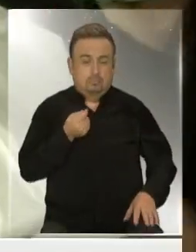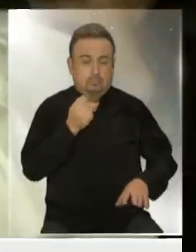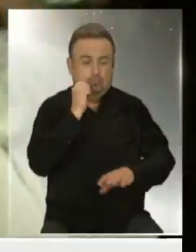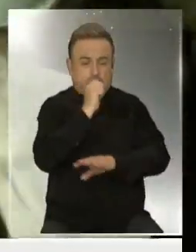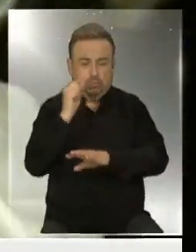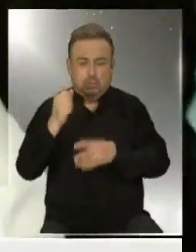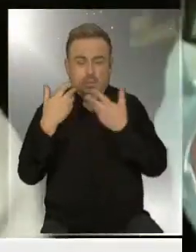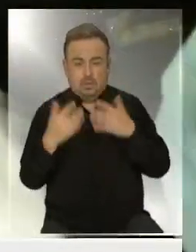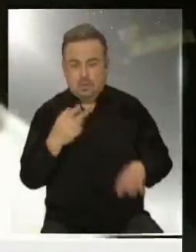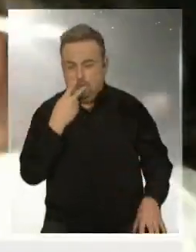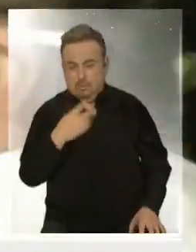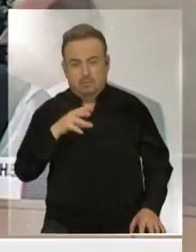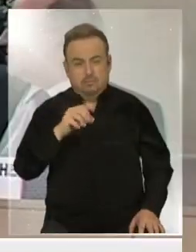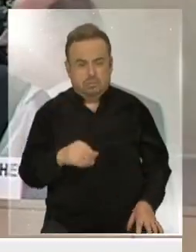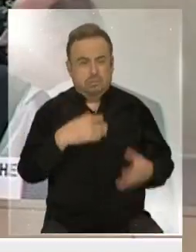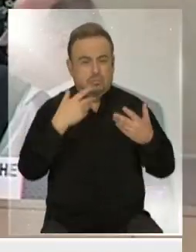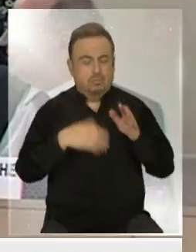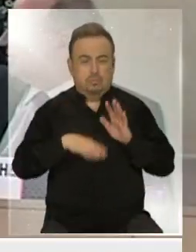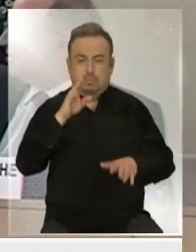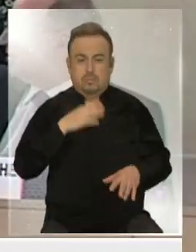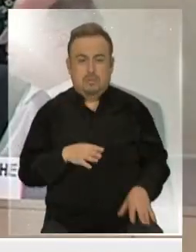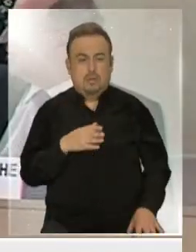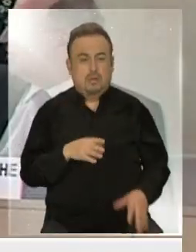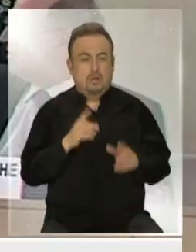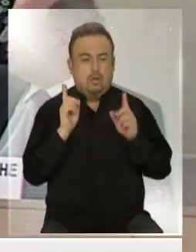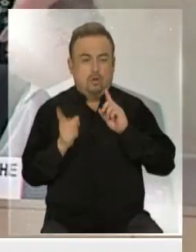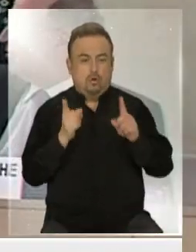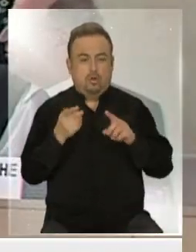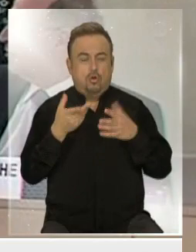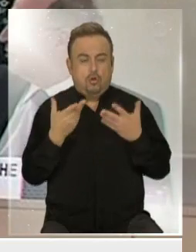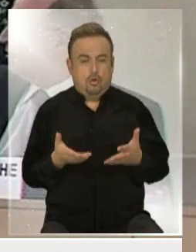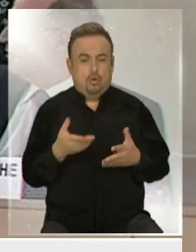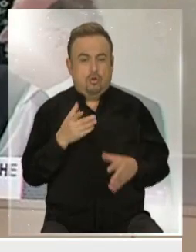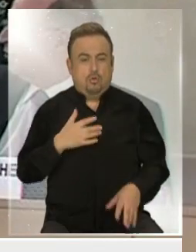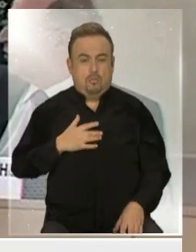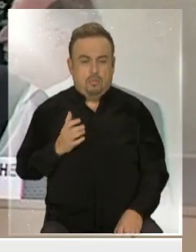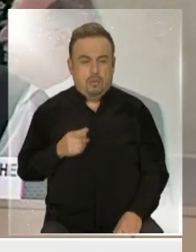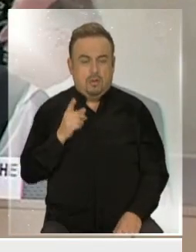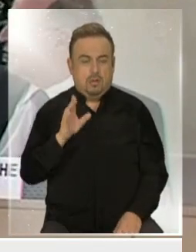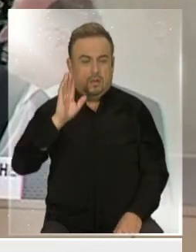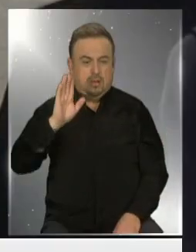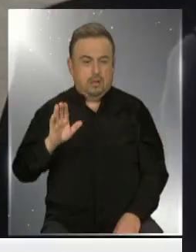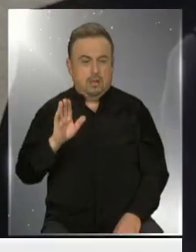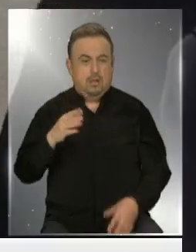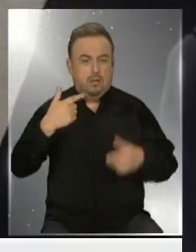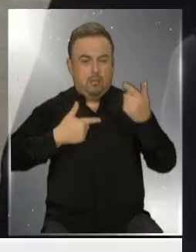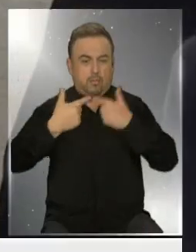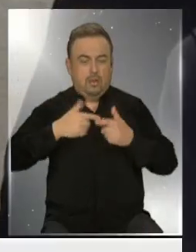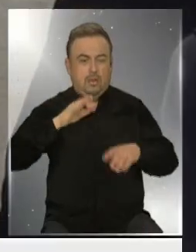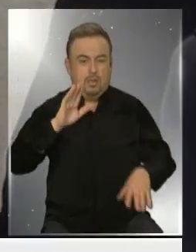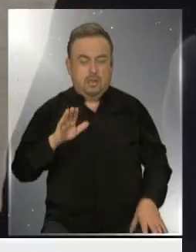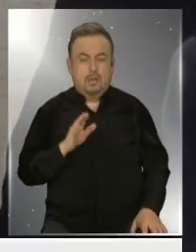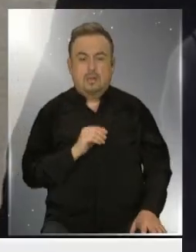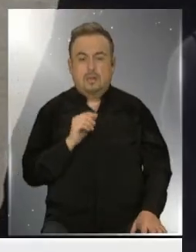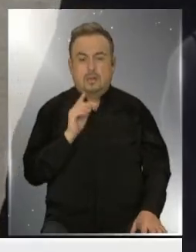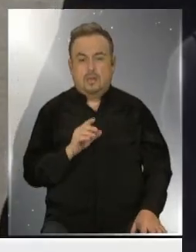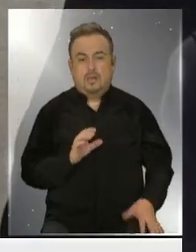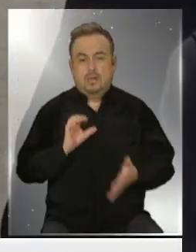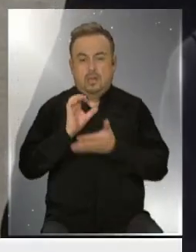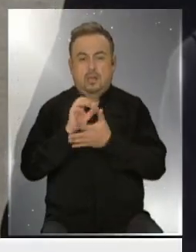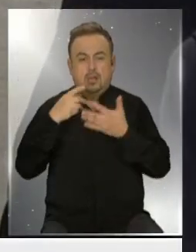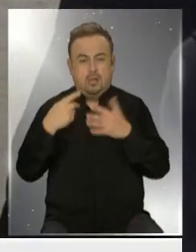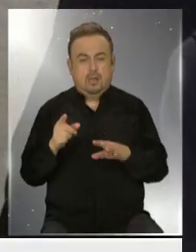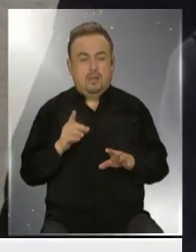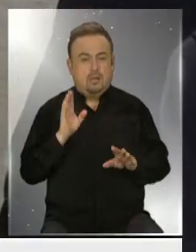incluso identificados fueron altamente coordinados conforme a policías de políticas de Estado y como parte